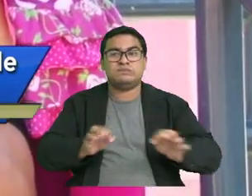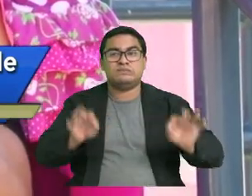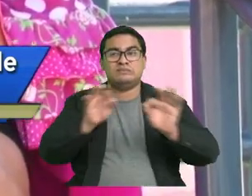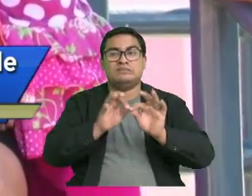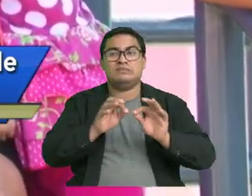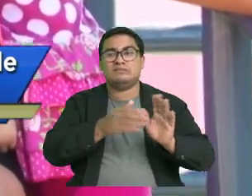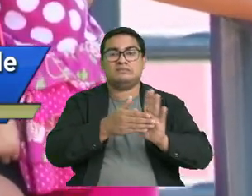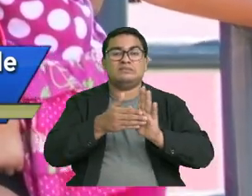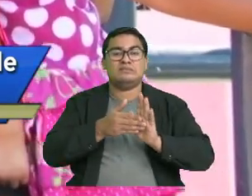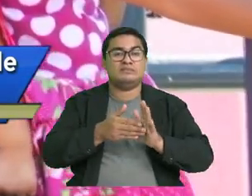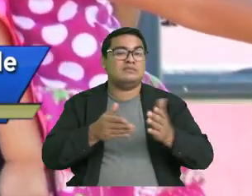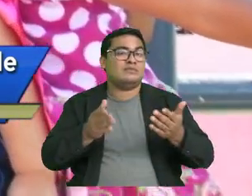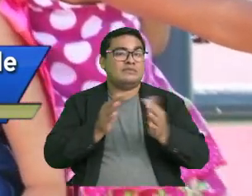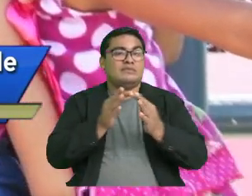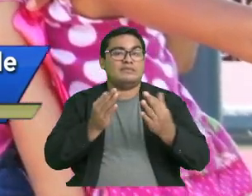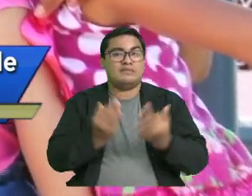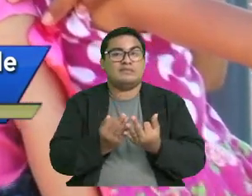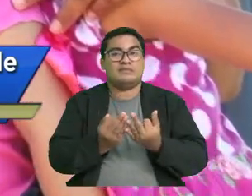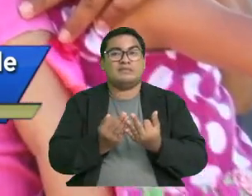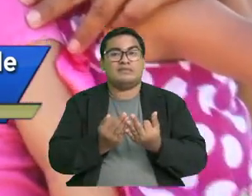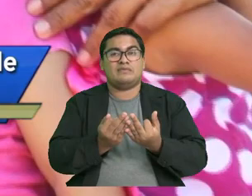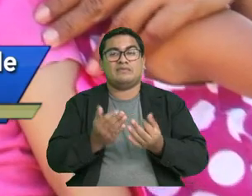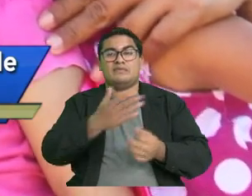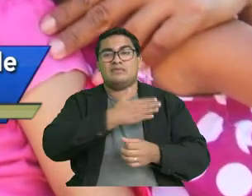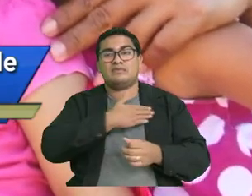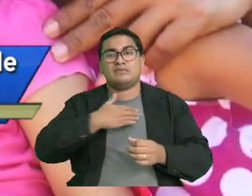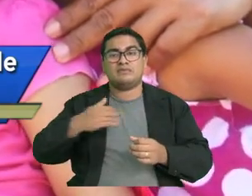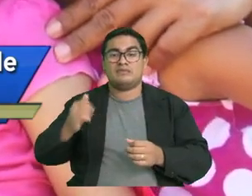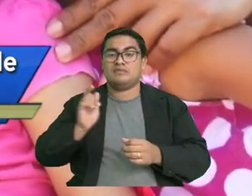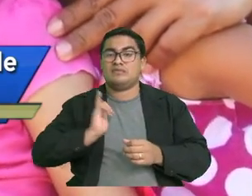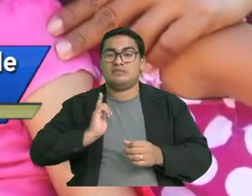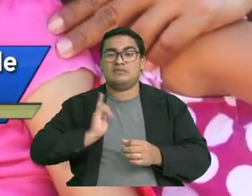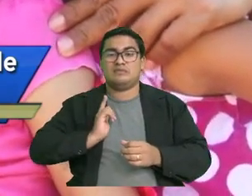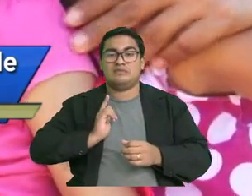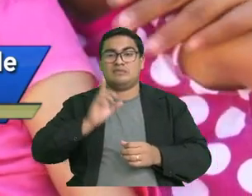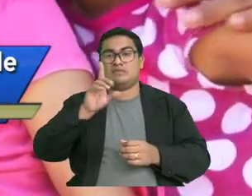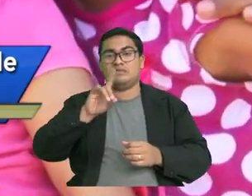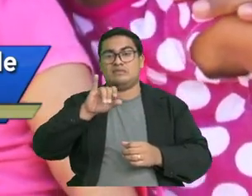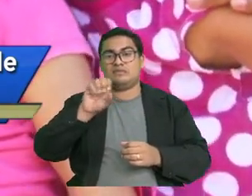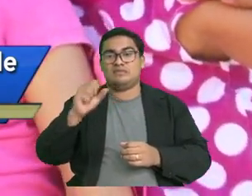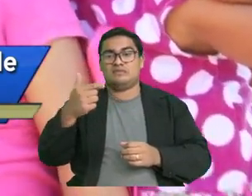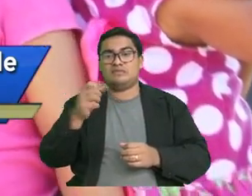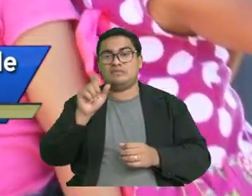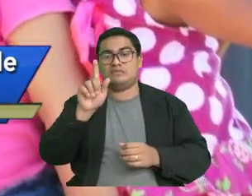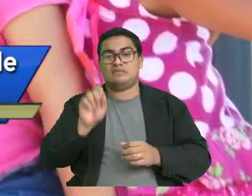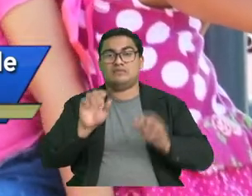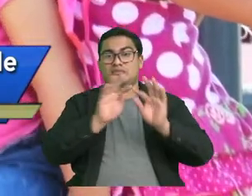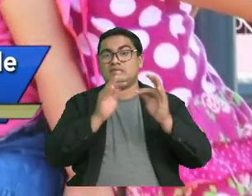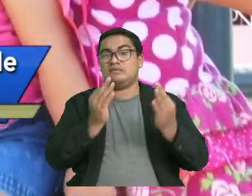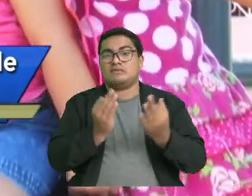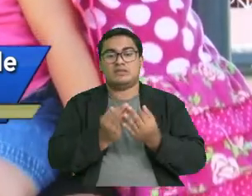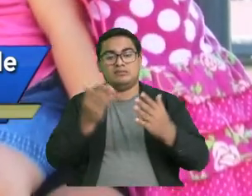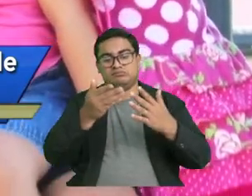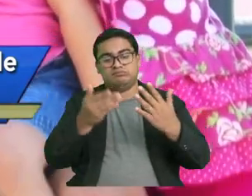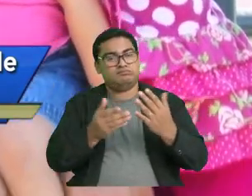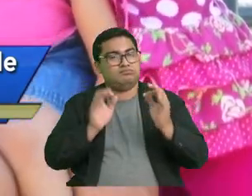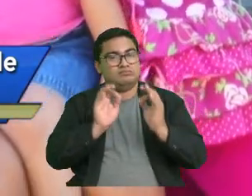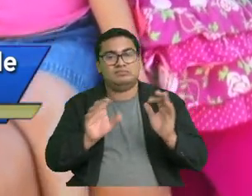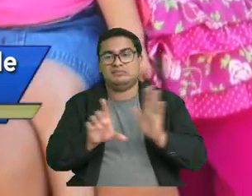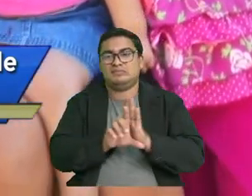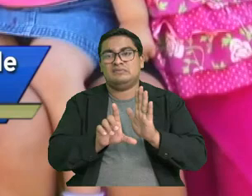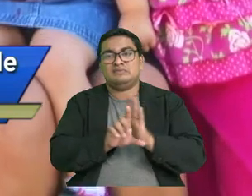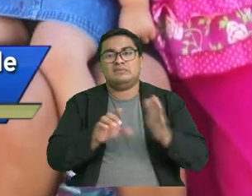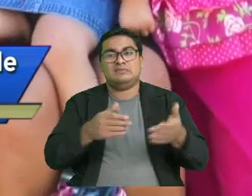modelo es la familia? Entonces, ¿qué mejor que tener un digesto de familia actualizado con todas las leyes